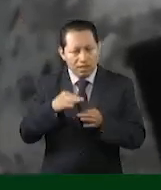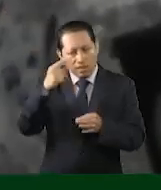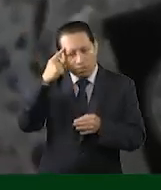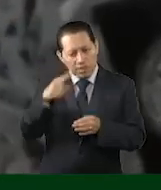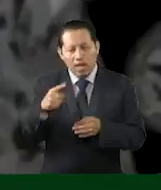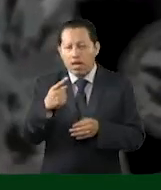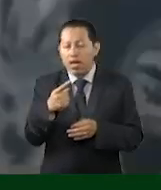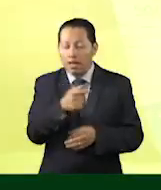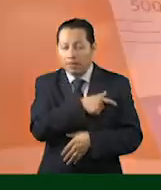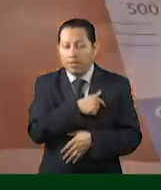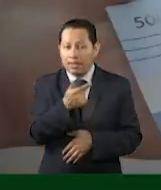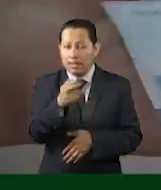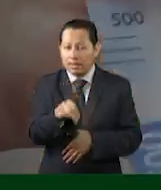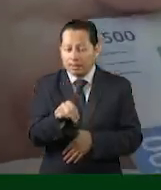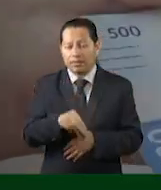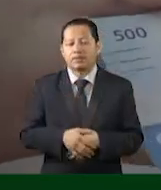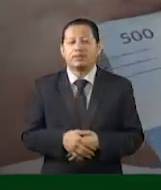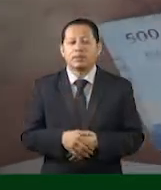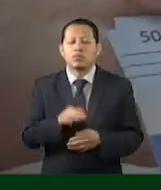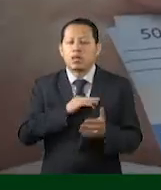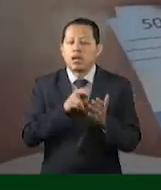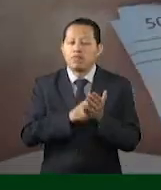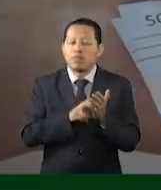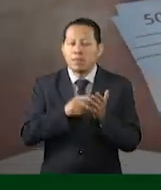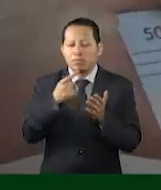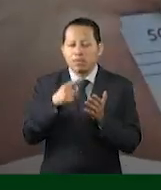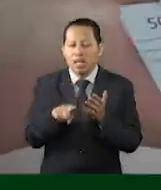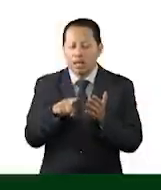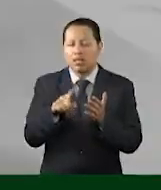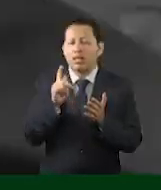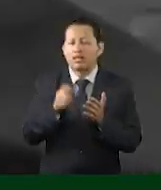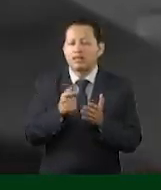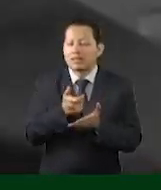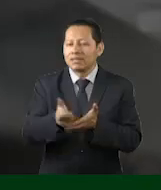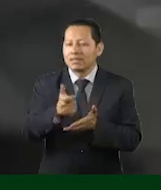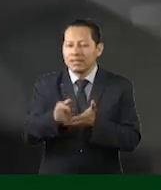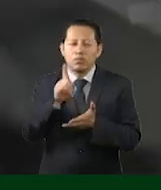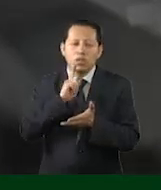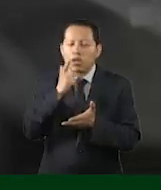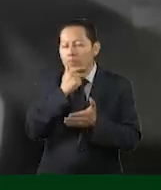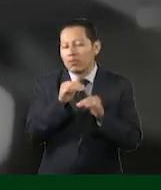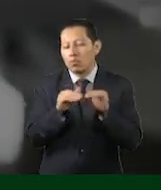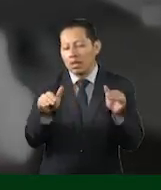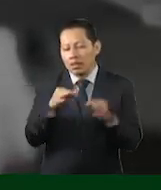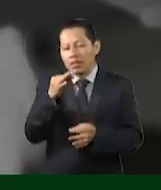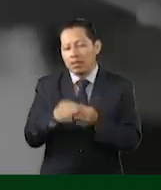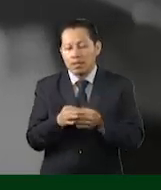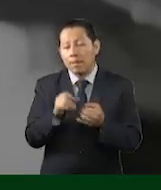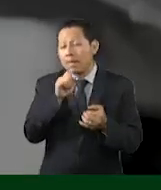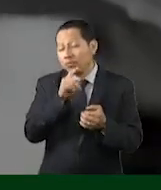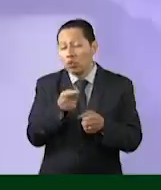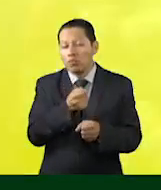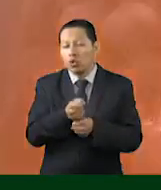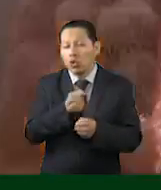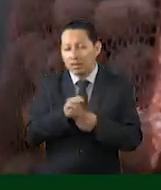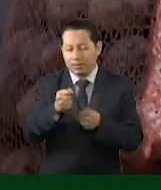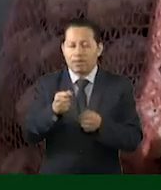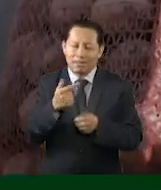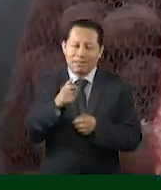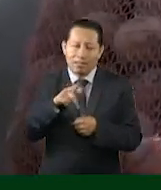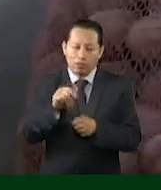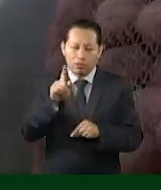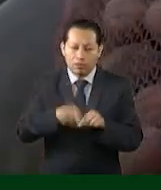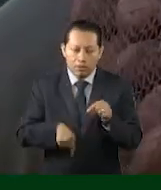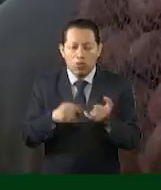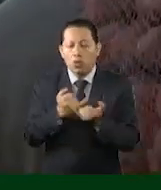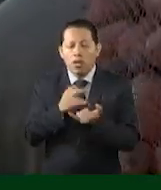de la Guardia Nacional. Reformas para garantizar la igualdad salarial entre hombres y mujeres y eliminar la violencia de género. Mejores